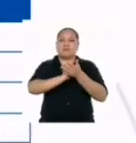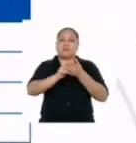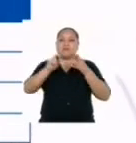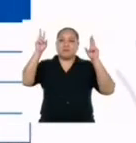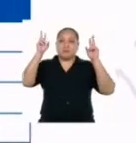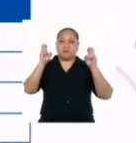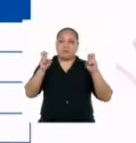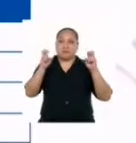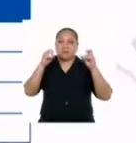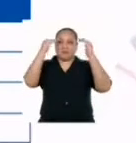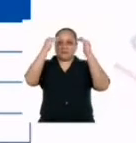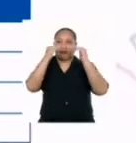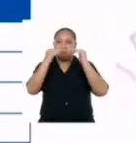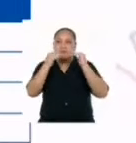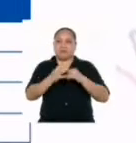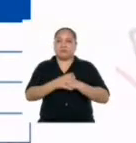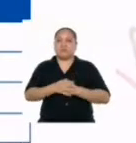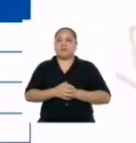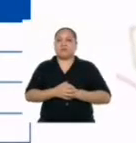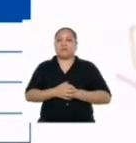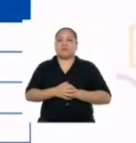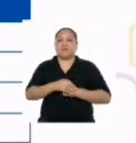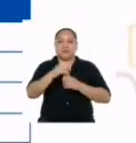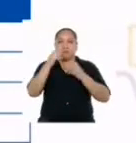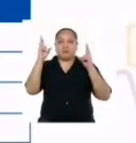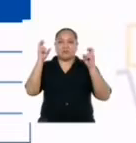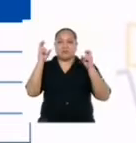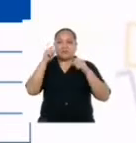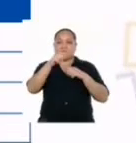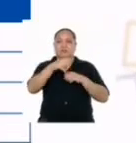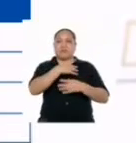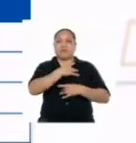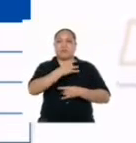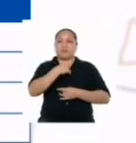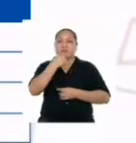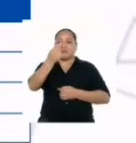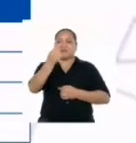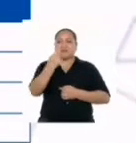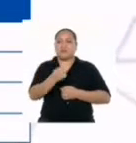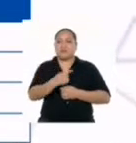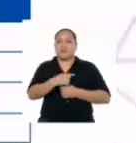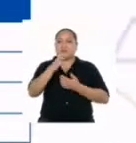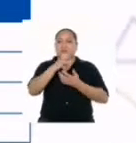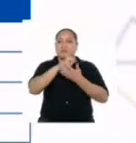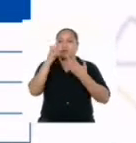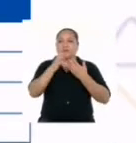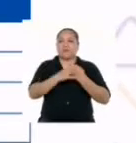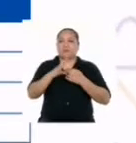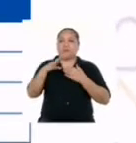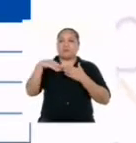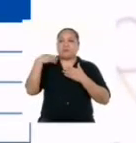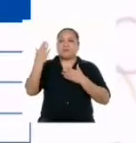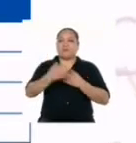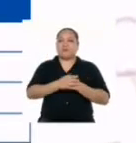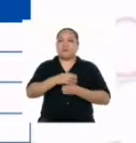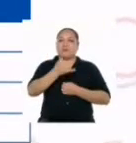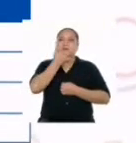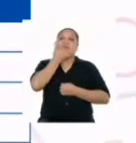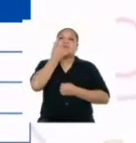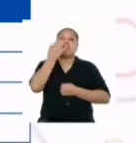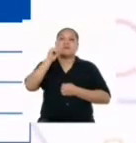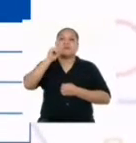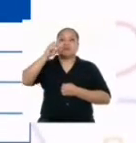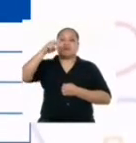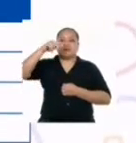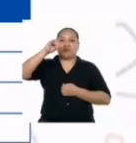el tema o temas que les interesen de cada programa o actividad. Luego añadirán los sucesos